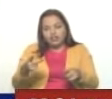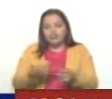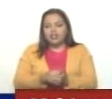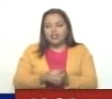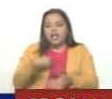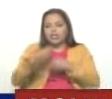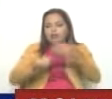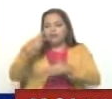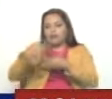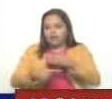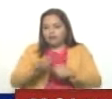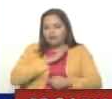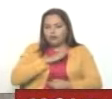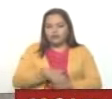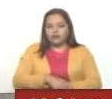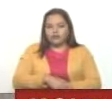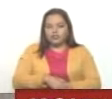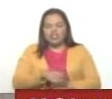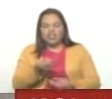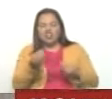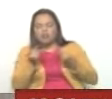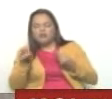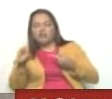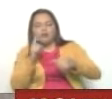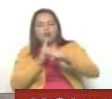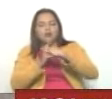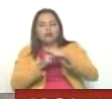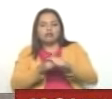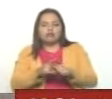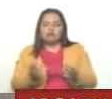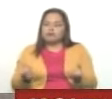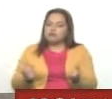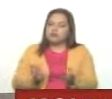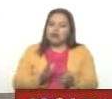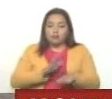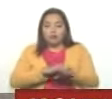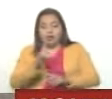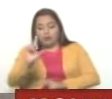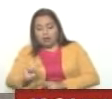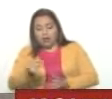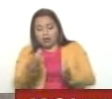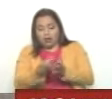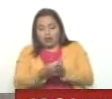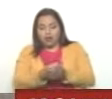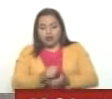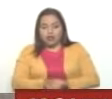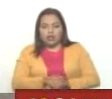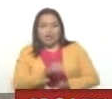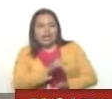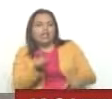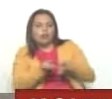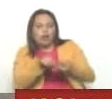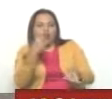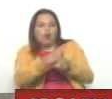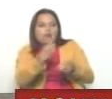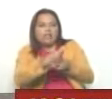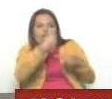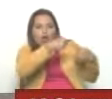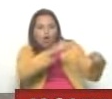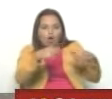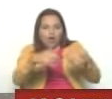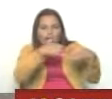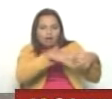en el plan correspondiente. ¿Qué gana Movilnet con este plan? No, siendo tan económico. Es la competitividad con las otras empresas. No, mira, estás compitiendo con otras que